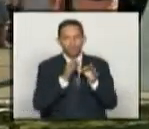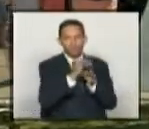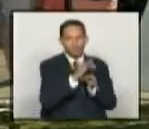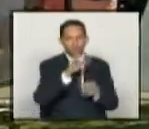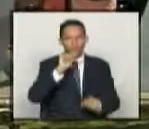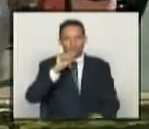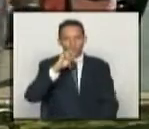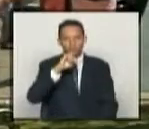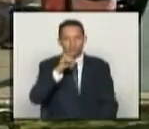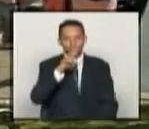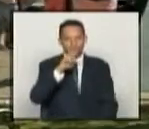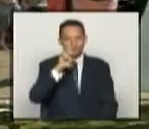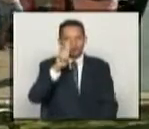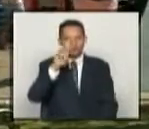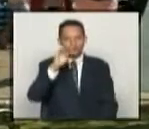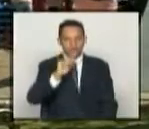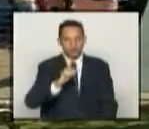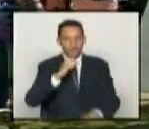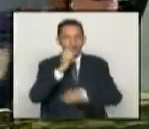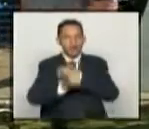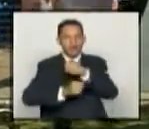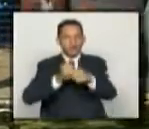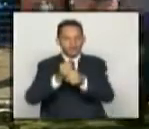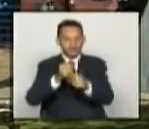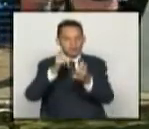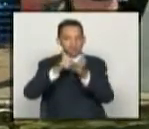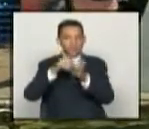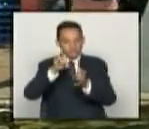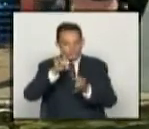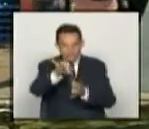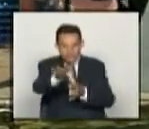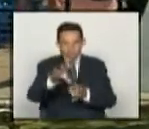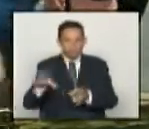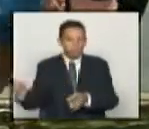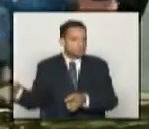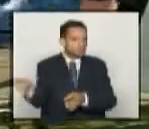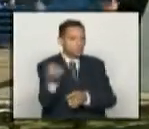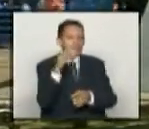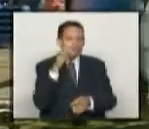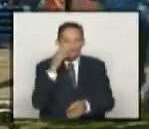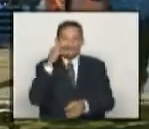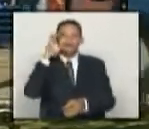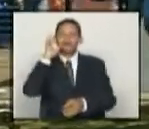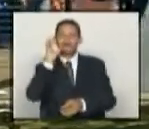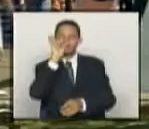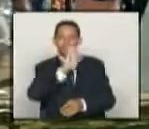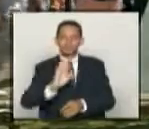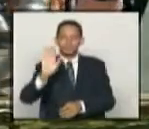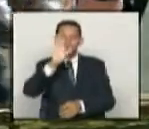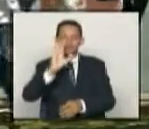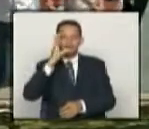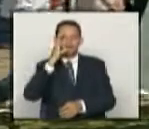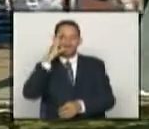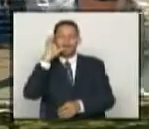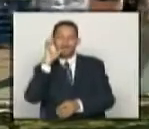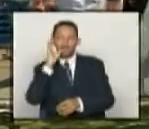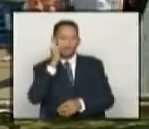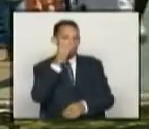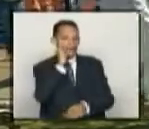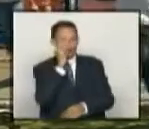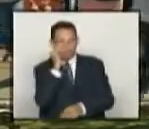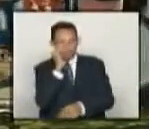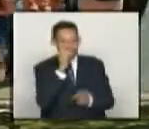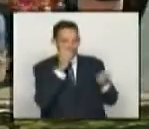y yo creo que de aquí al año entrante, alcalde, todos los municipios del departamento van a estar con sus cámaras de